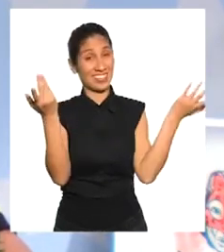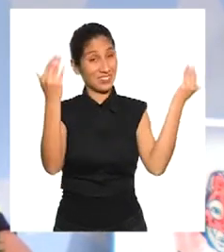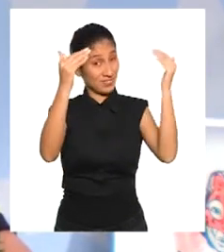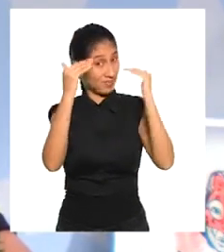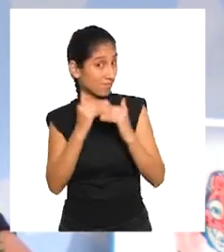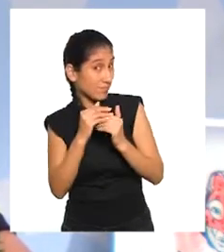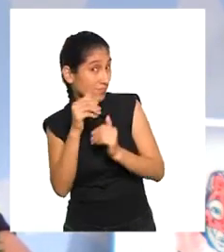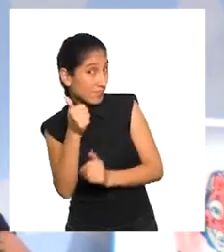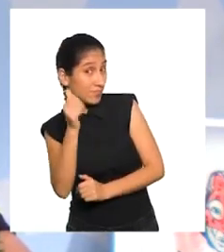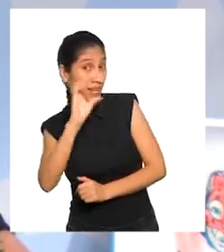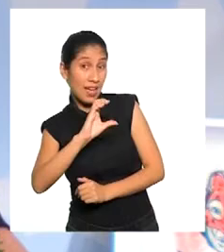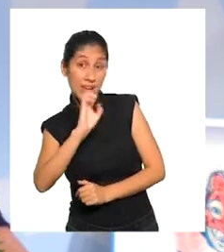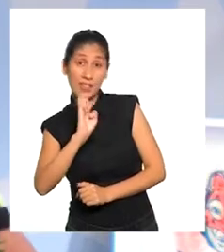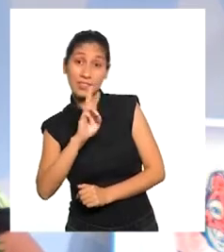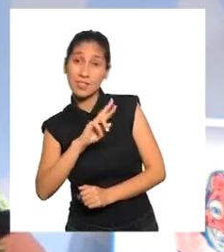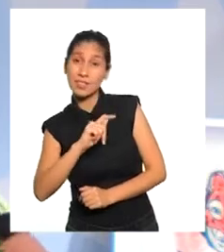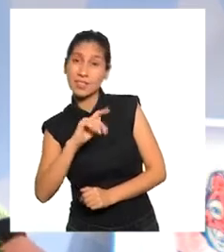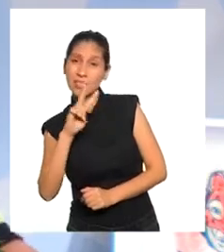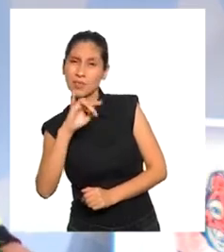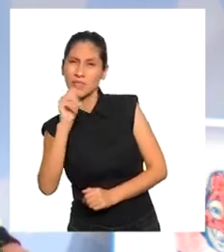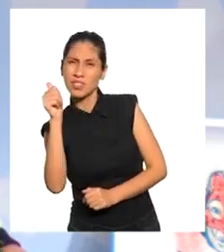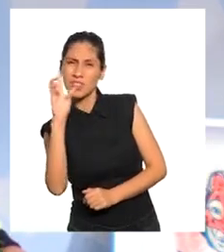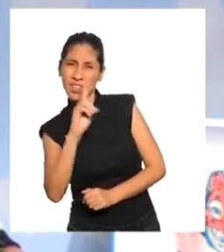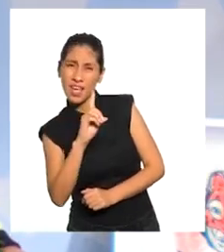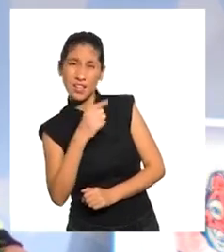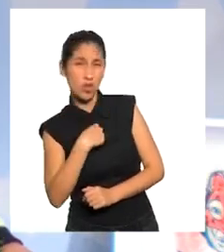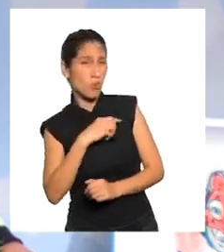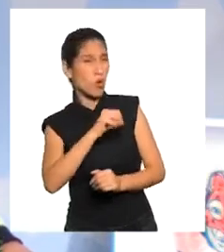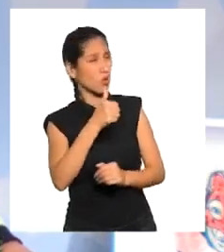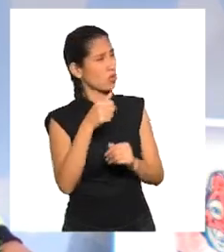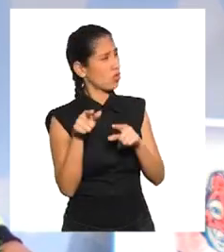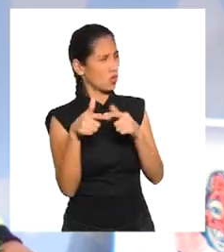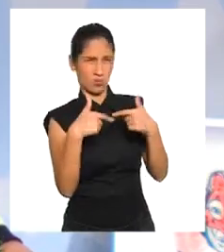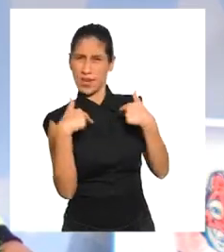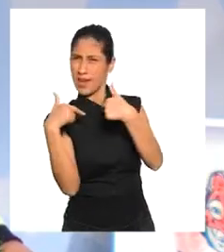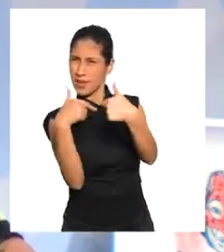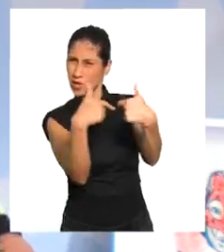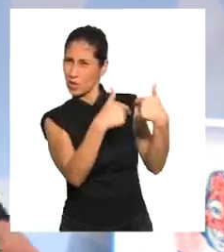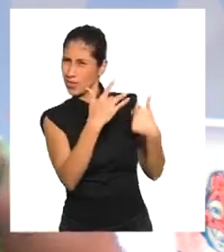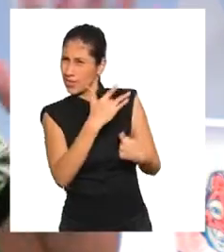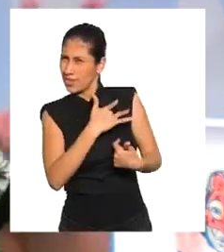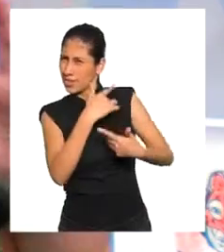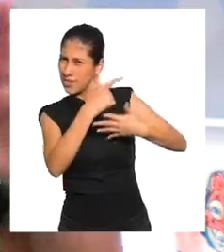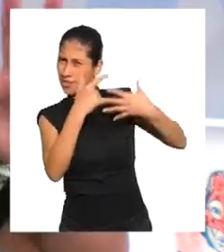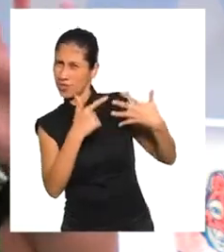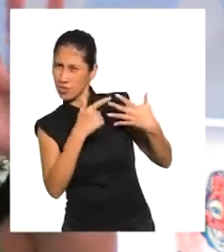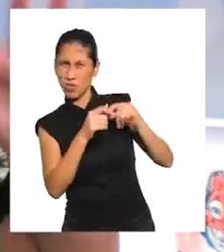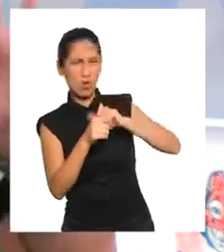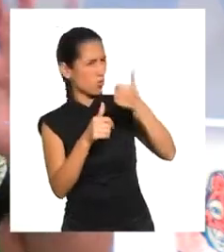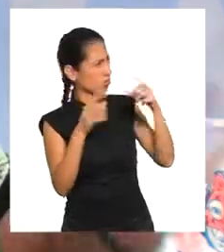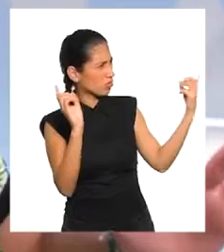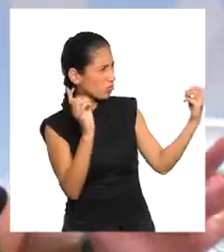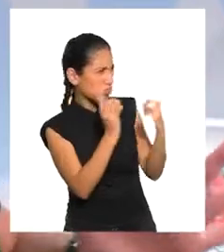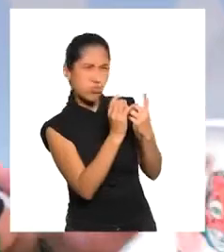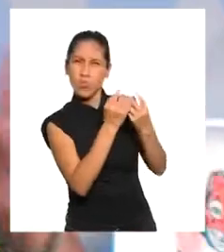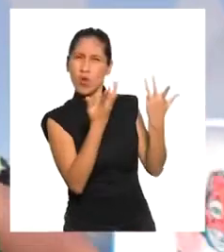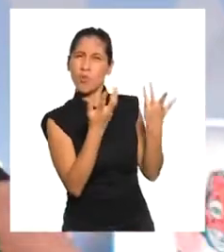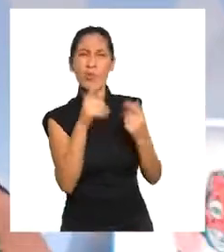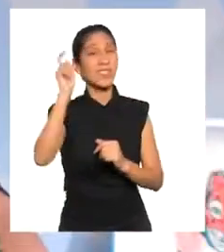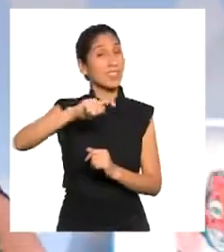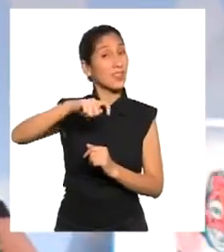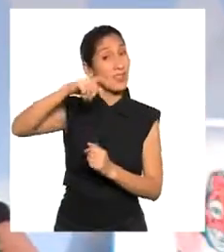¿Asertividad? ¿Empatía? ¿Qué tiene que ver con la autorregulación emocional? Creo que necesito ayuda de